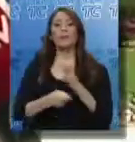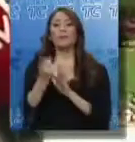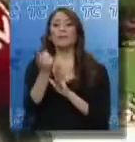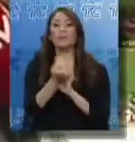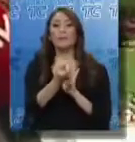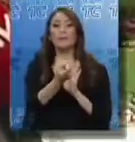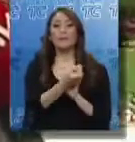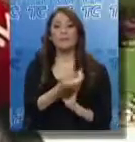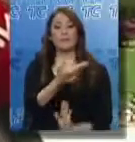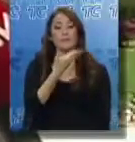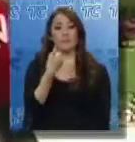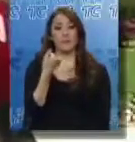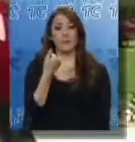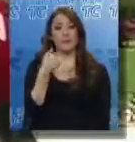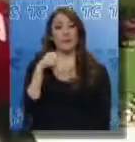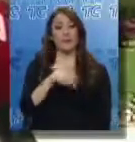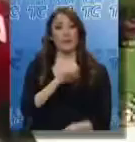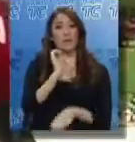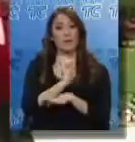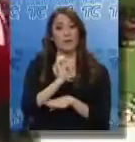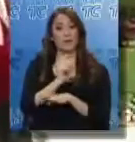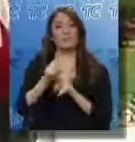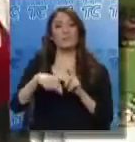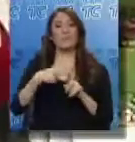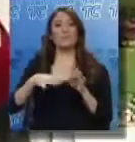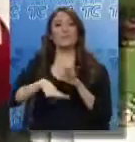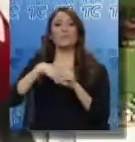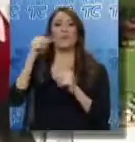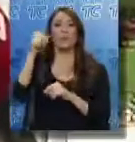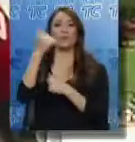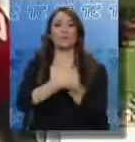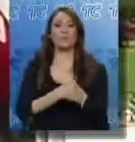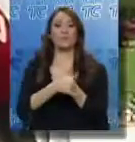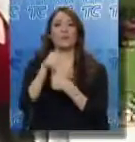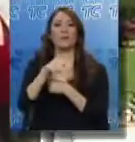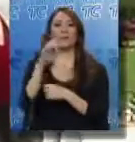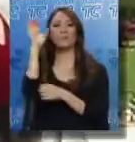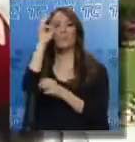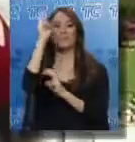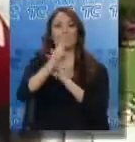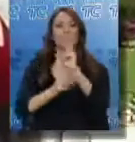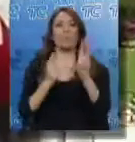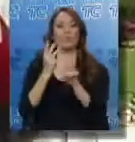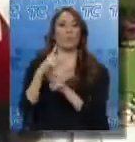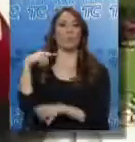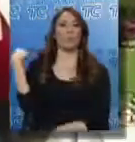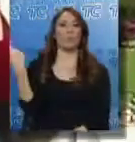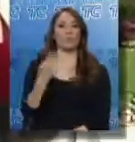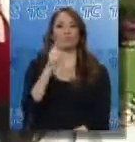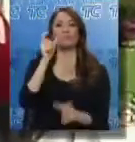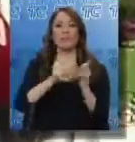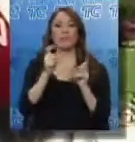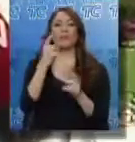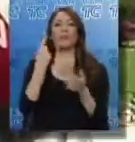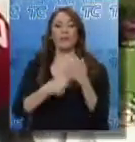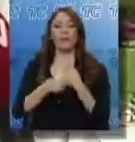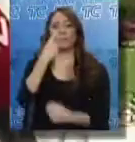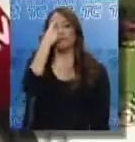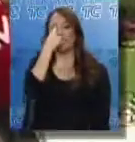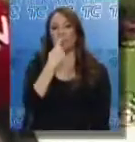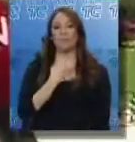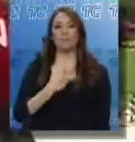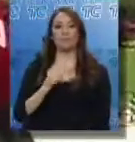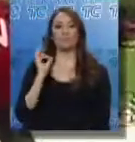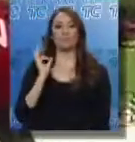mejores talentos, tanto en Ecuador como fuera de Ecuador. Esta es una búsqueda mundial que ha traído personalidades, perfiles